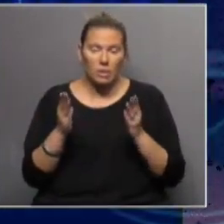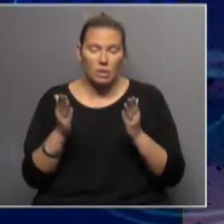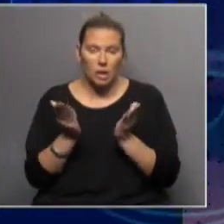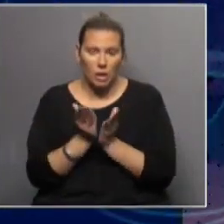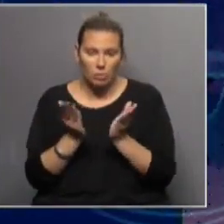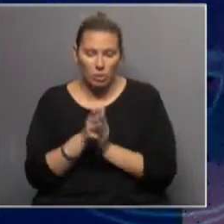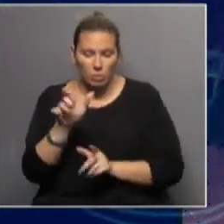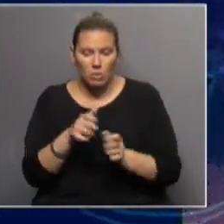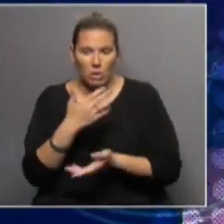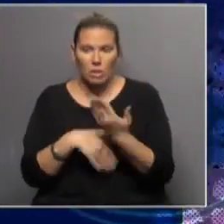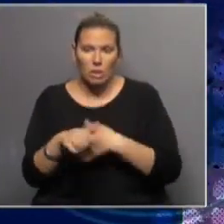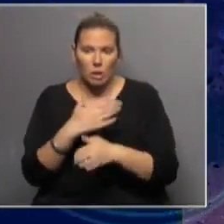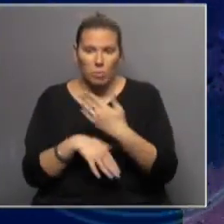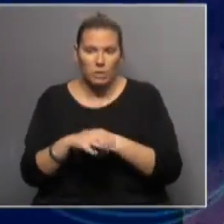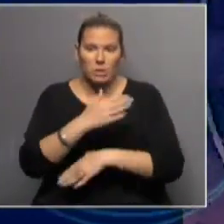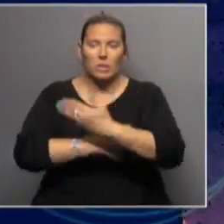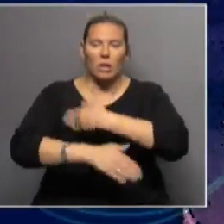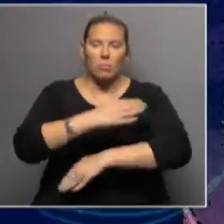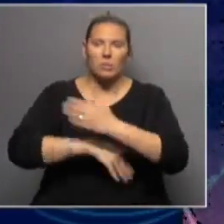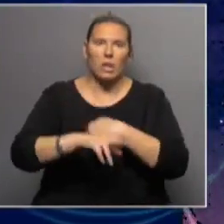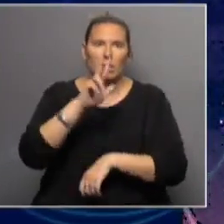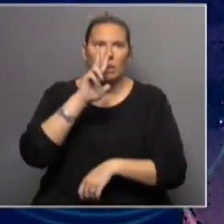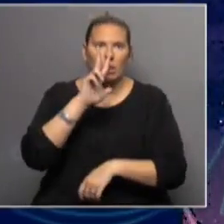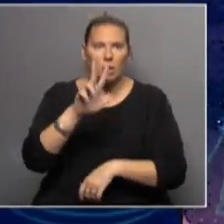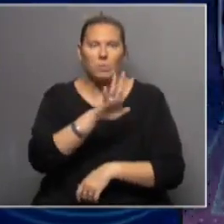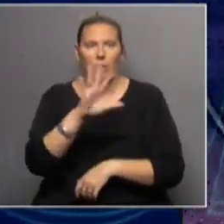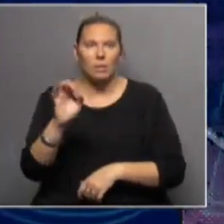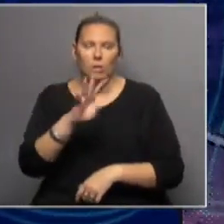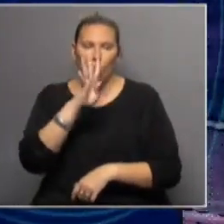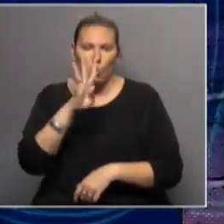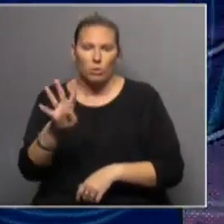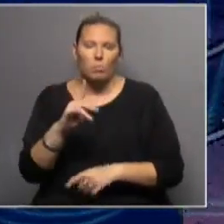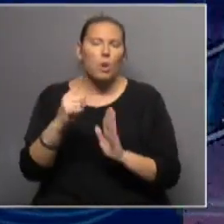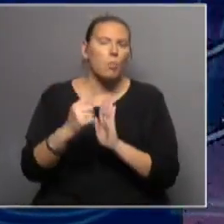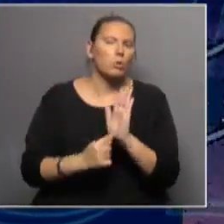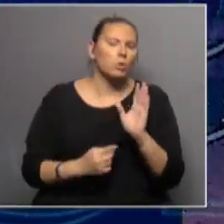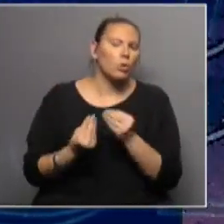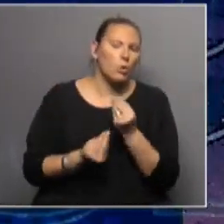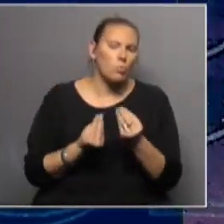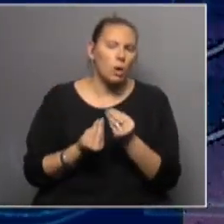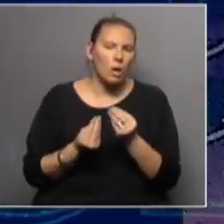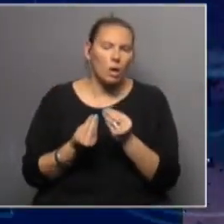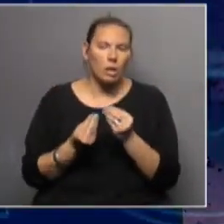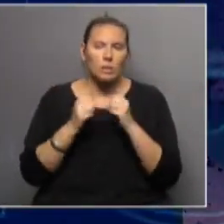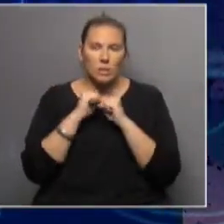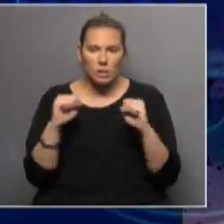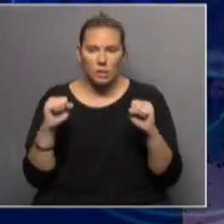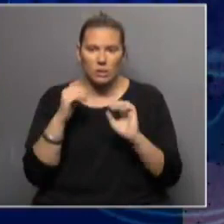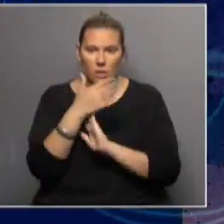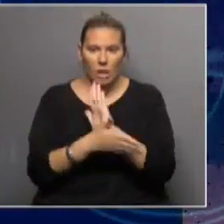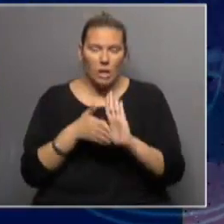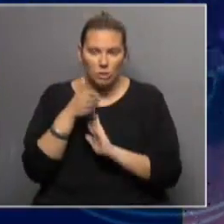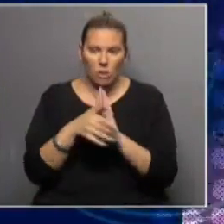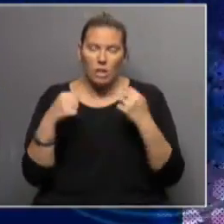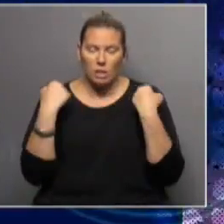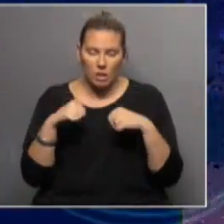con discapacidad, creo que vamos a estar entre 3.500 y 4.000, te diría. ¿Y qué protocolos se van a manejar? Los protocolos de la Secretaría Nacional de Deporte y Ministerio de Salud Pública,